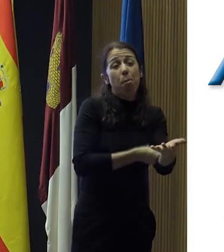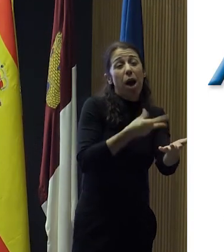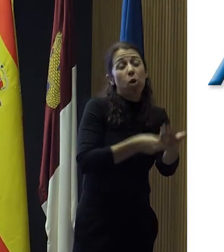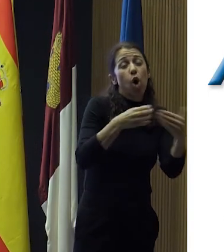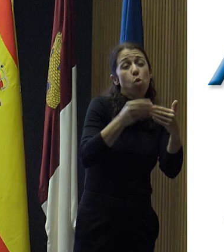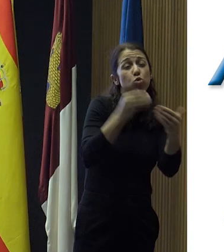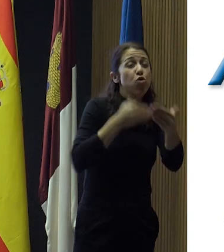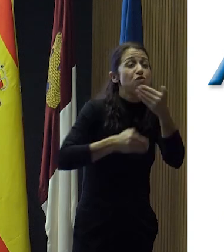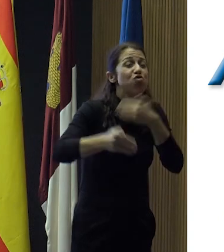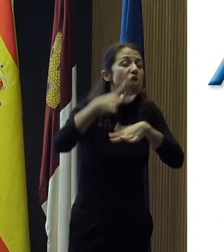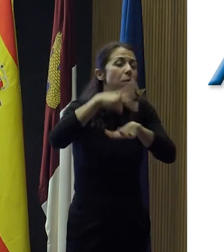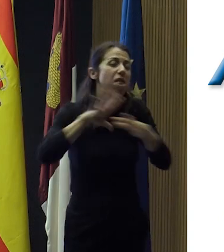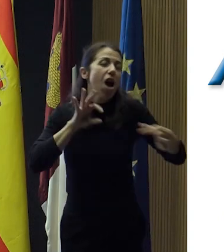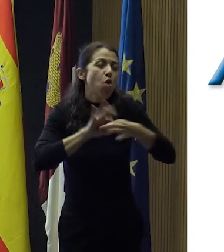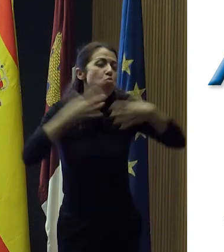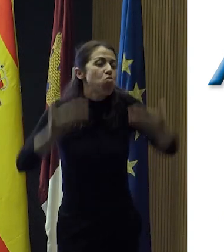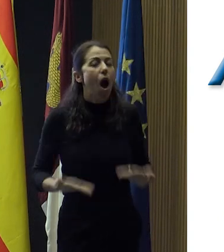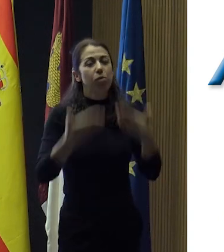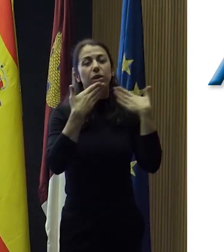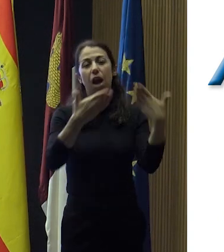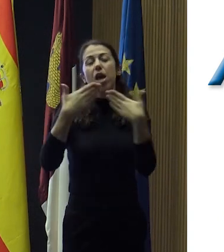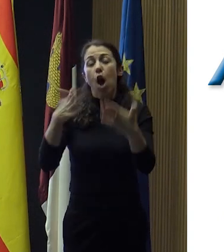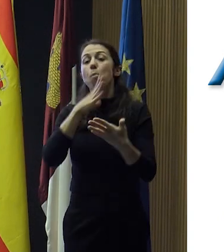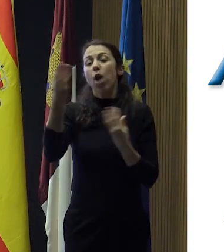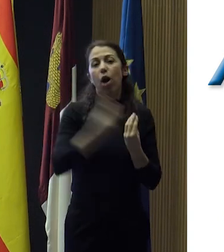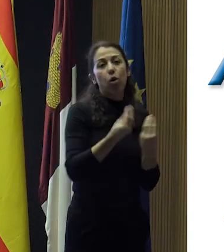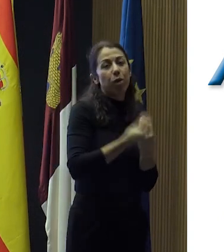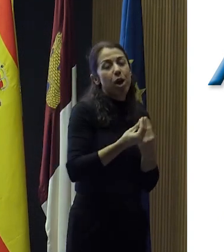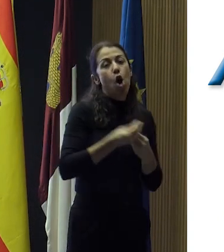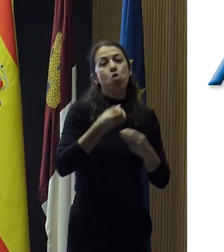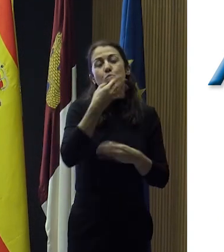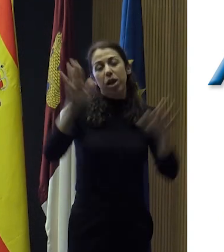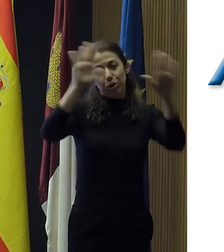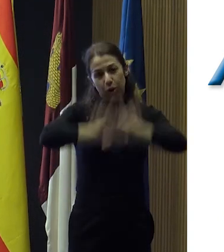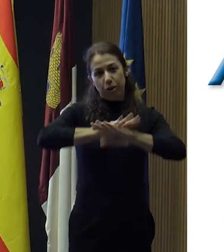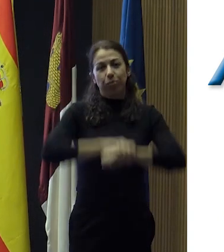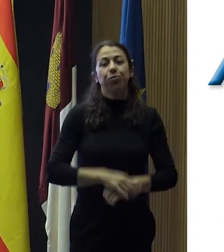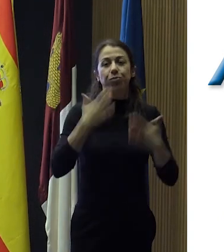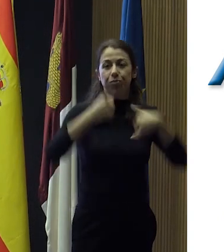y de su futuro en la medicina. Muchísimas gracias por su compañía y buenas noches.